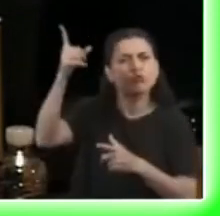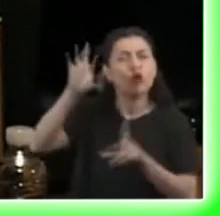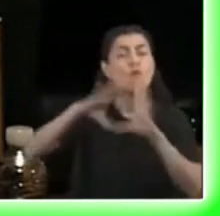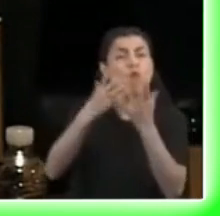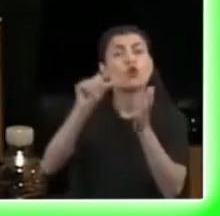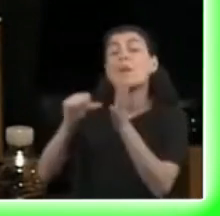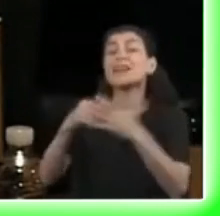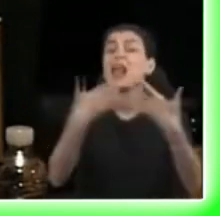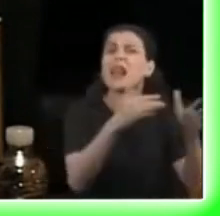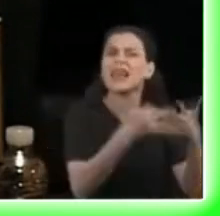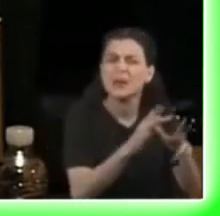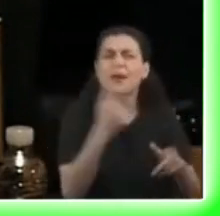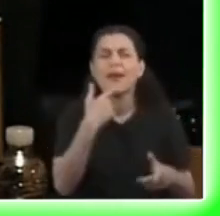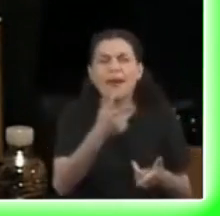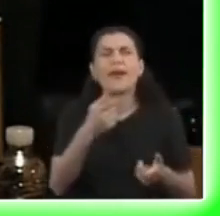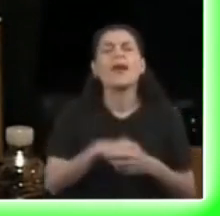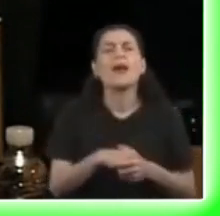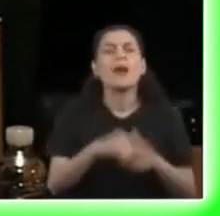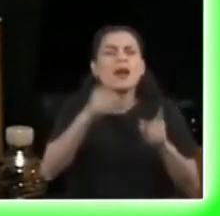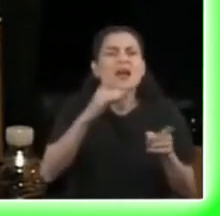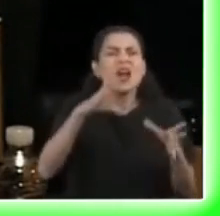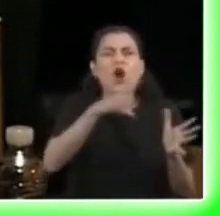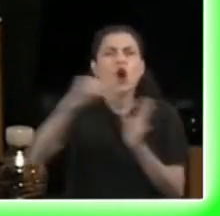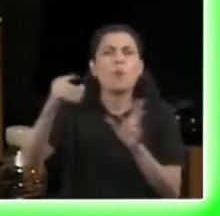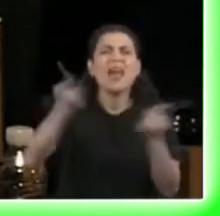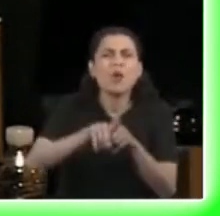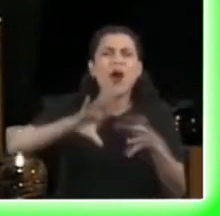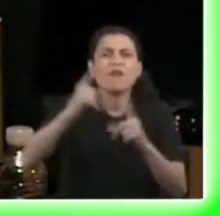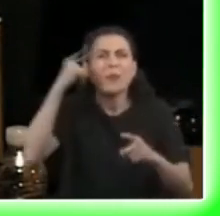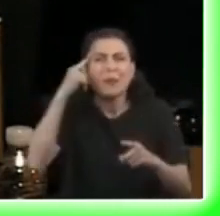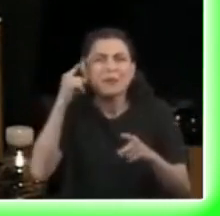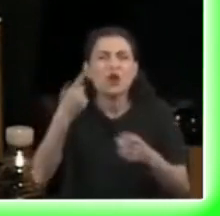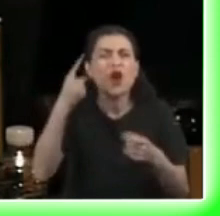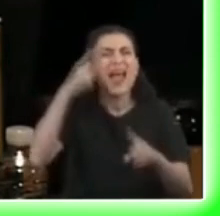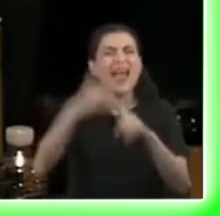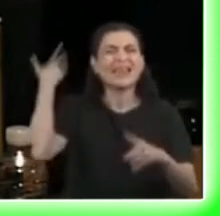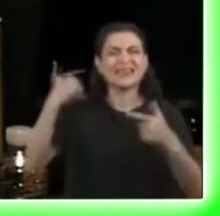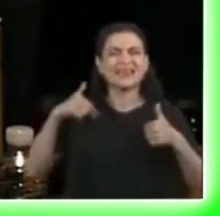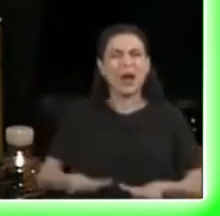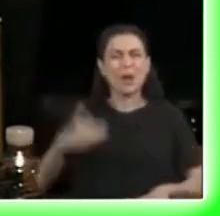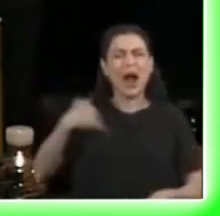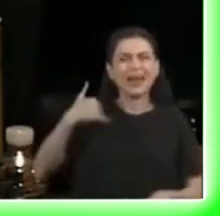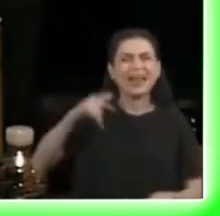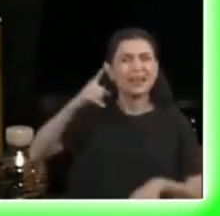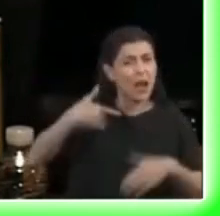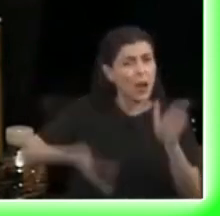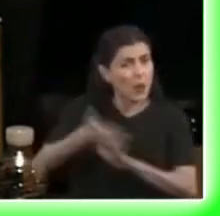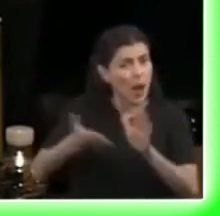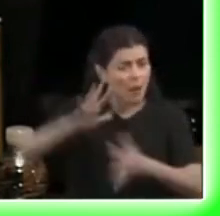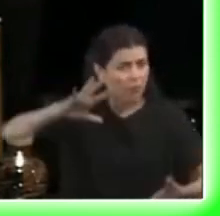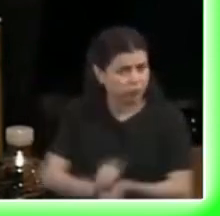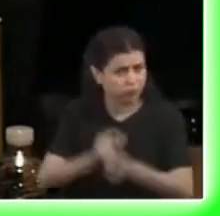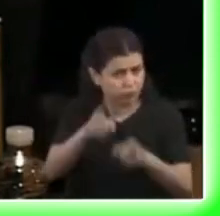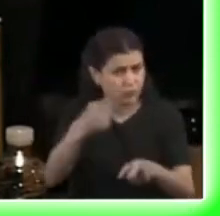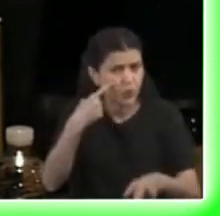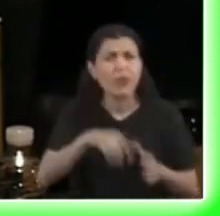vez más popular en las ideas que hundieron a la Argentina en la miseria. Y se olvidan o se cuestionan precisamente las ideas